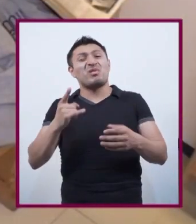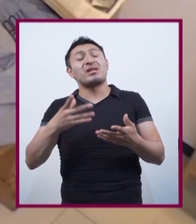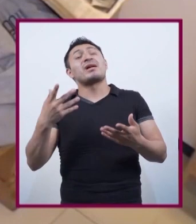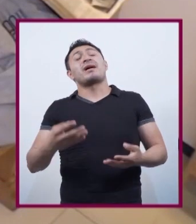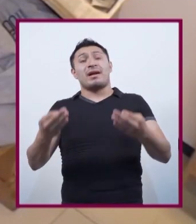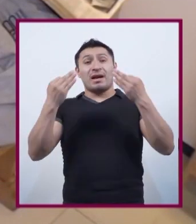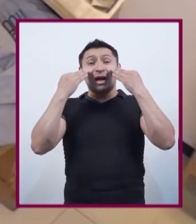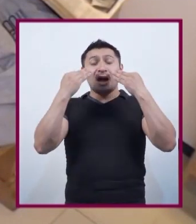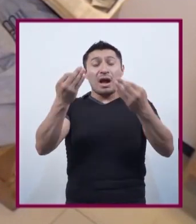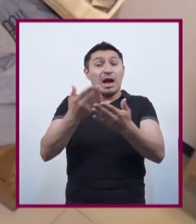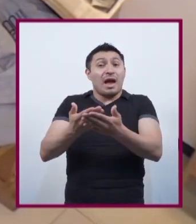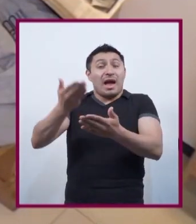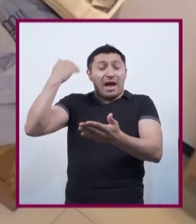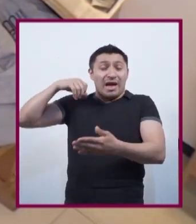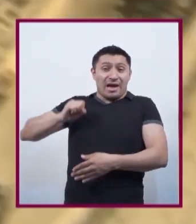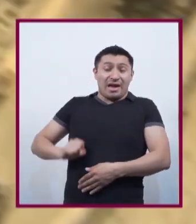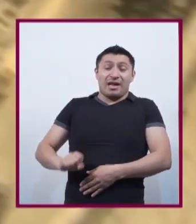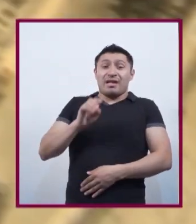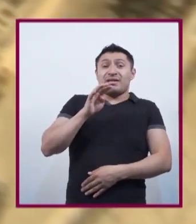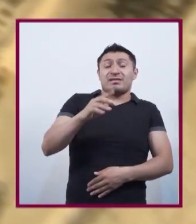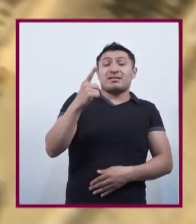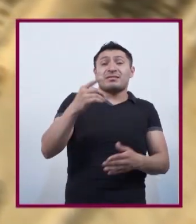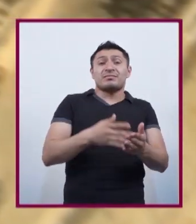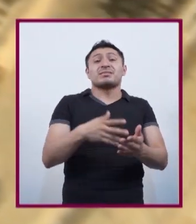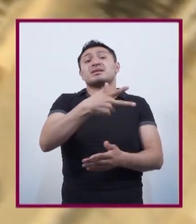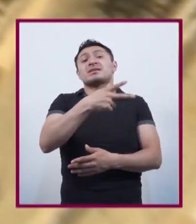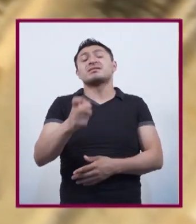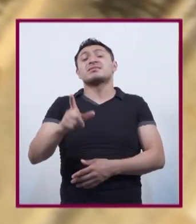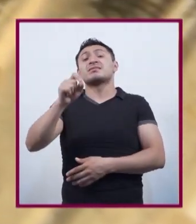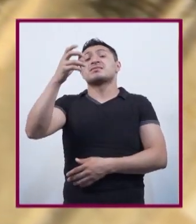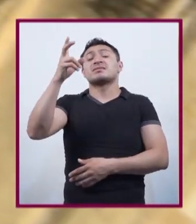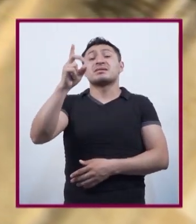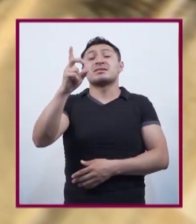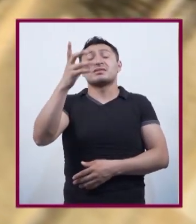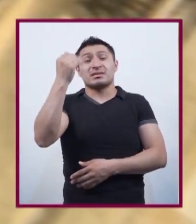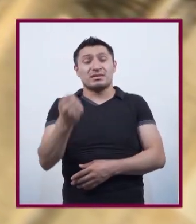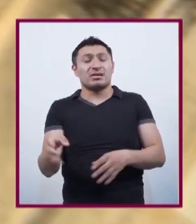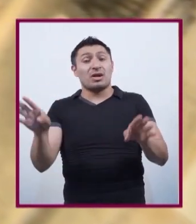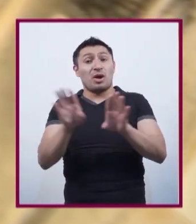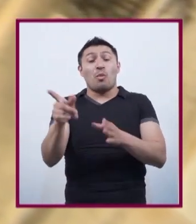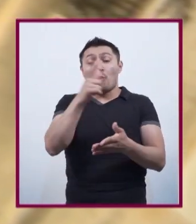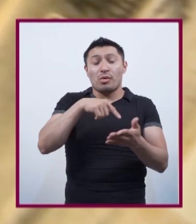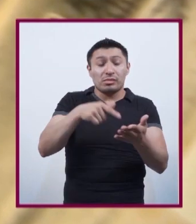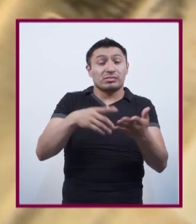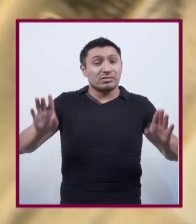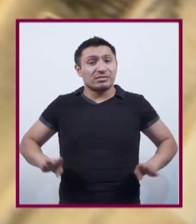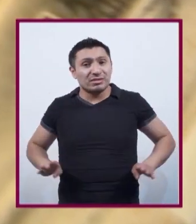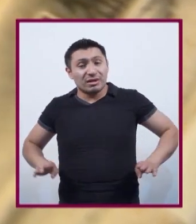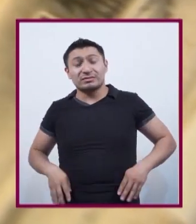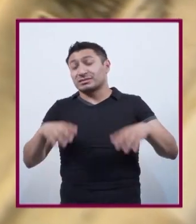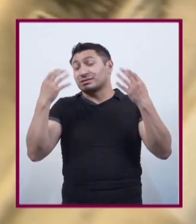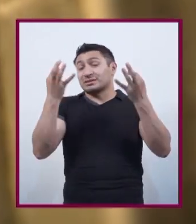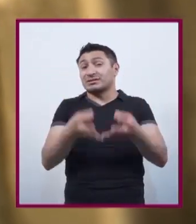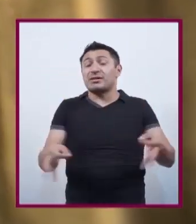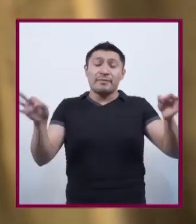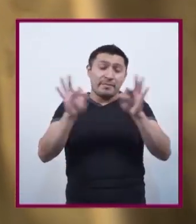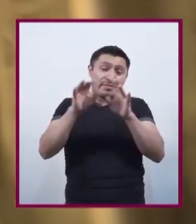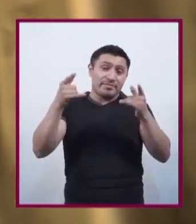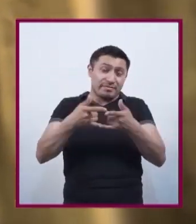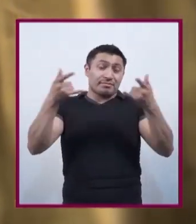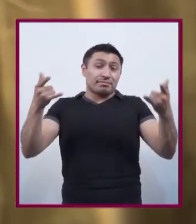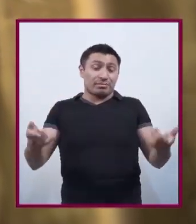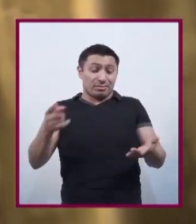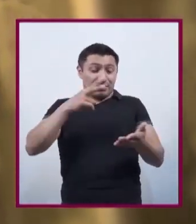litografías invaluables porque nos dejan ver cómo eran en ese siglo XIX, en 1839, cómo eran los lugares. Entonces